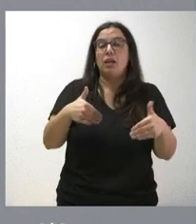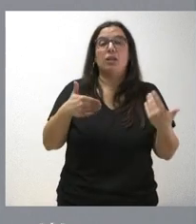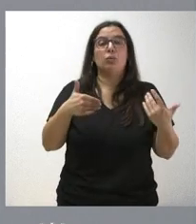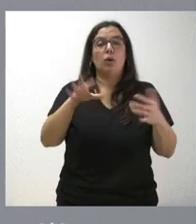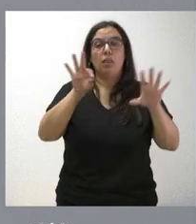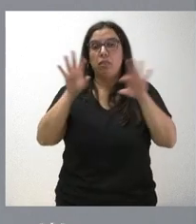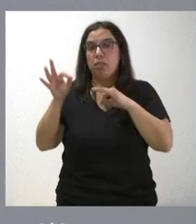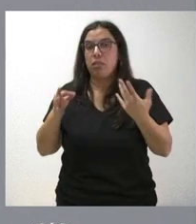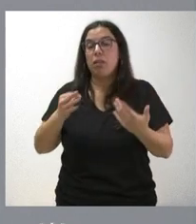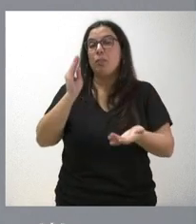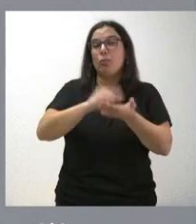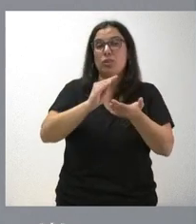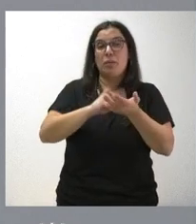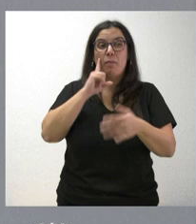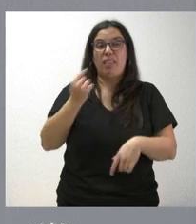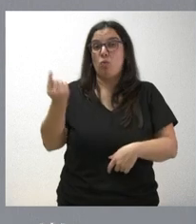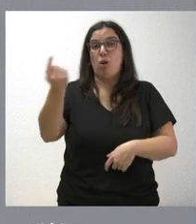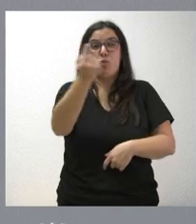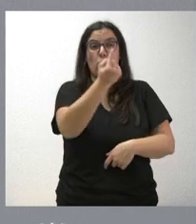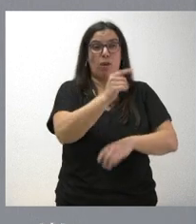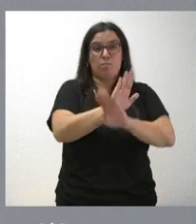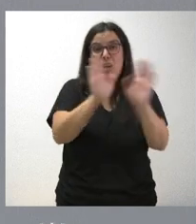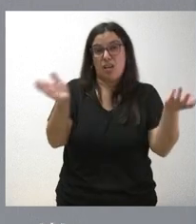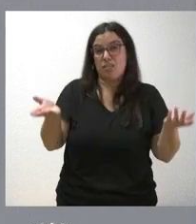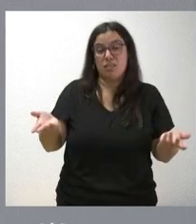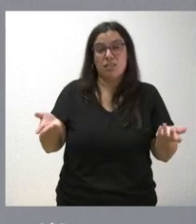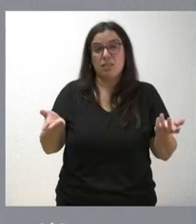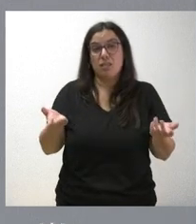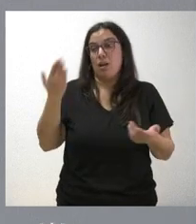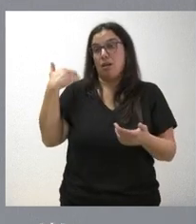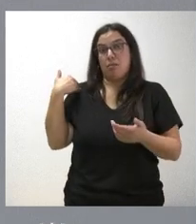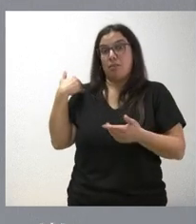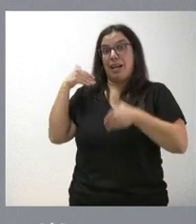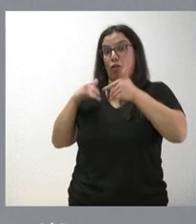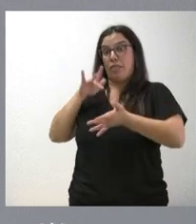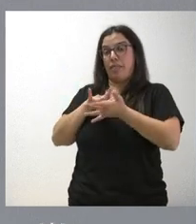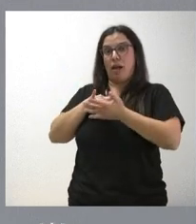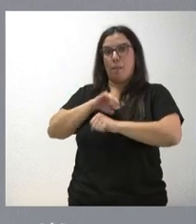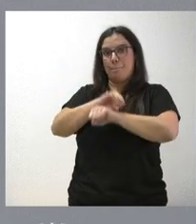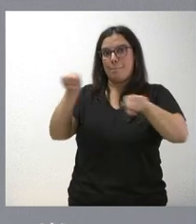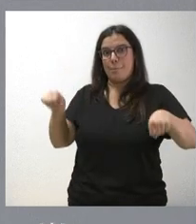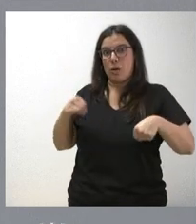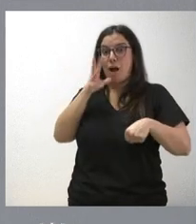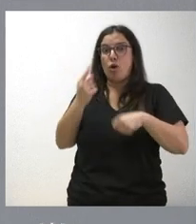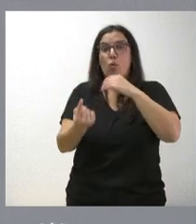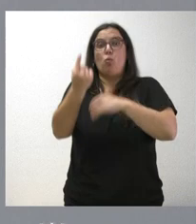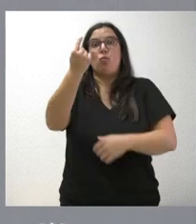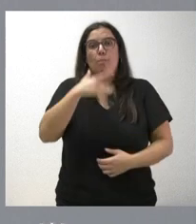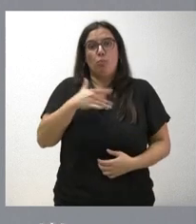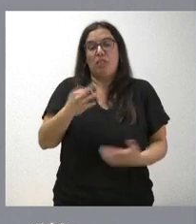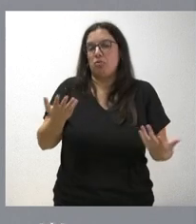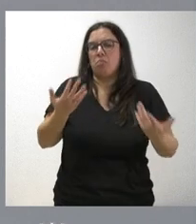en muchas ocasiones Además creo que solo hay una candidatura no hubo ninguna en su momento y ahora hay una y por tanto desde la